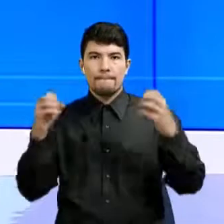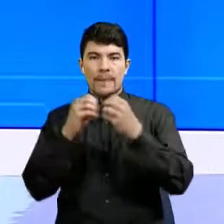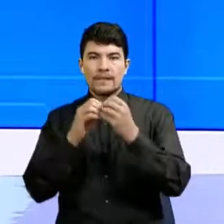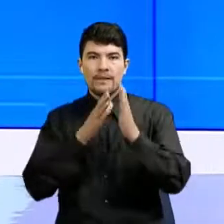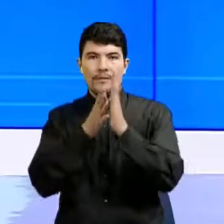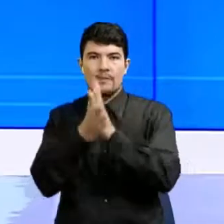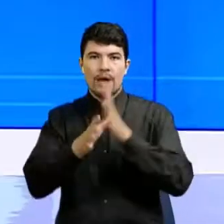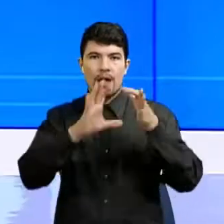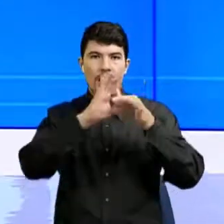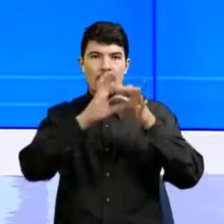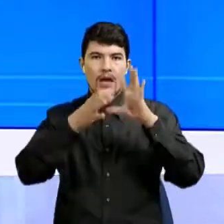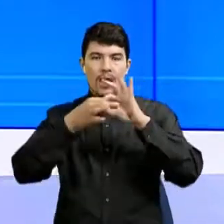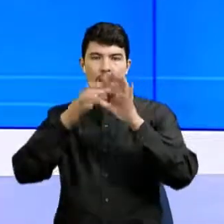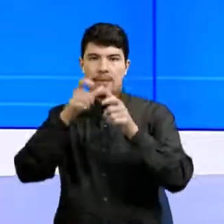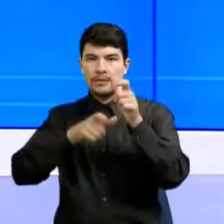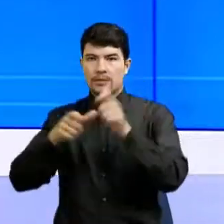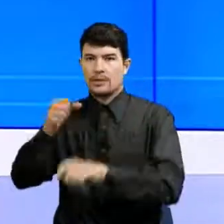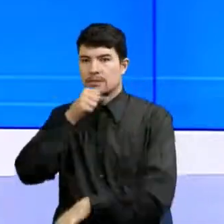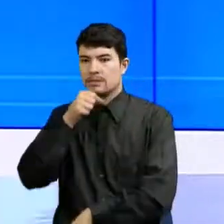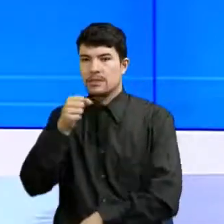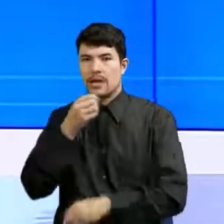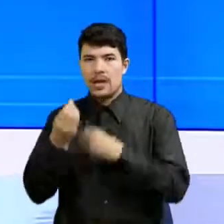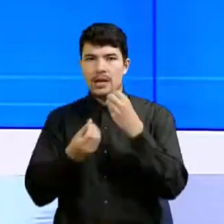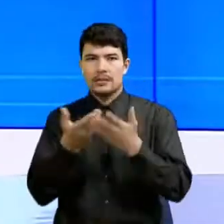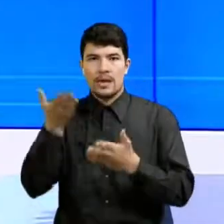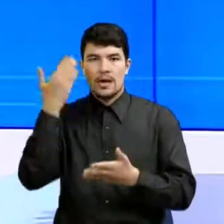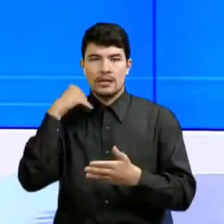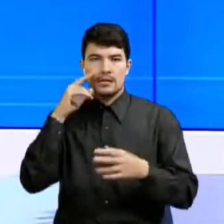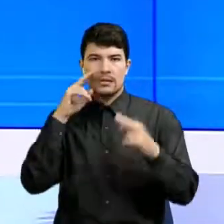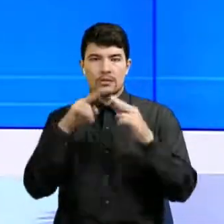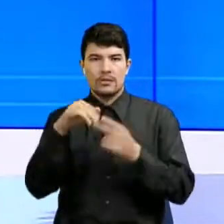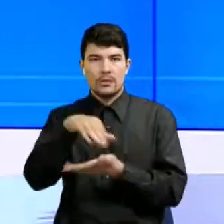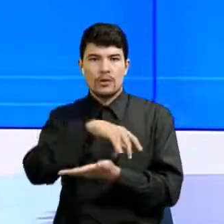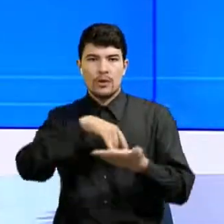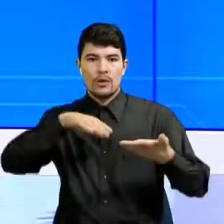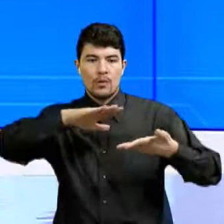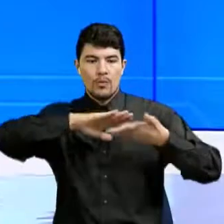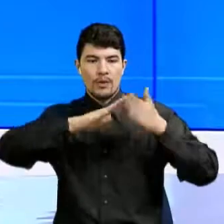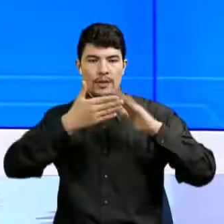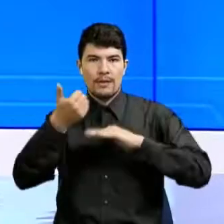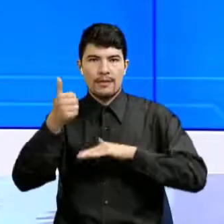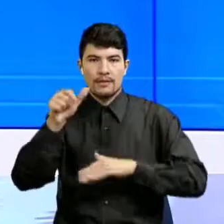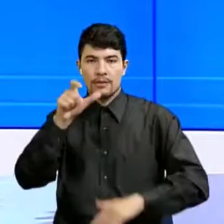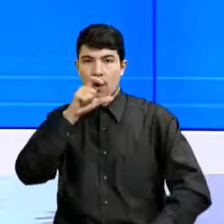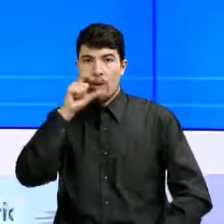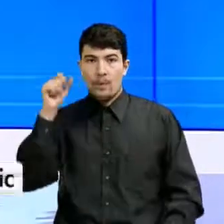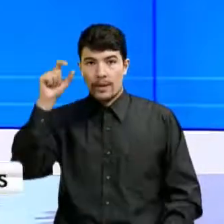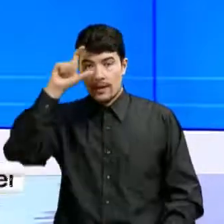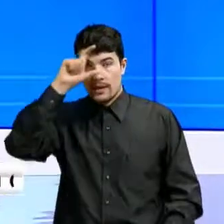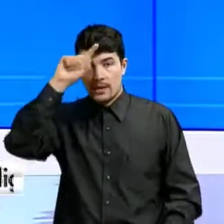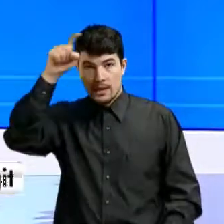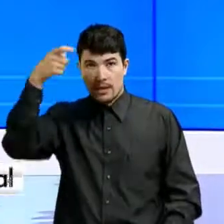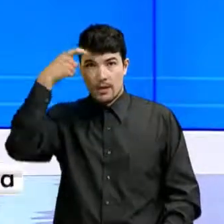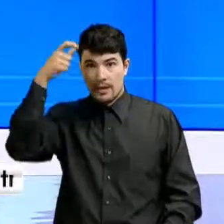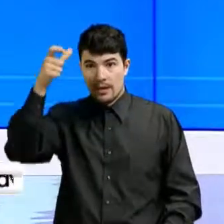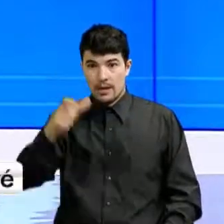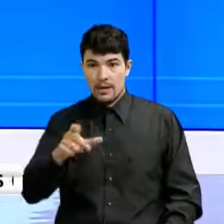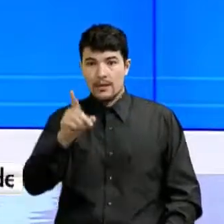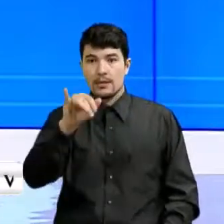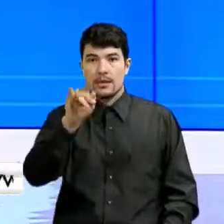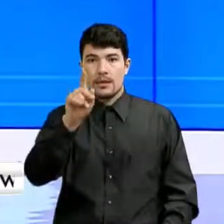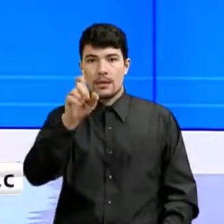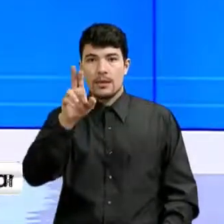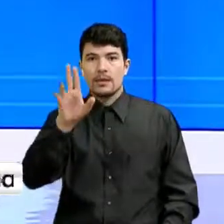En las Olimpiadas del Adulto Mayor que se realizaron en la pasada expedición en la Comuna 10, el mandatario de los santandereanos, Didier Tavera, reafirmó